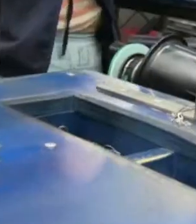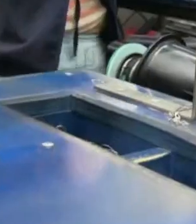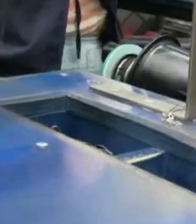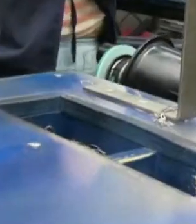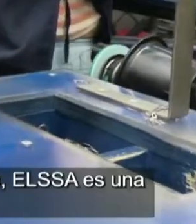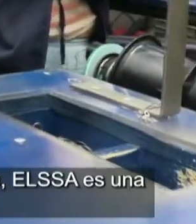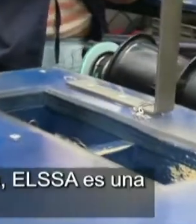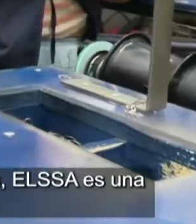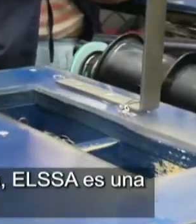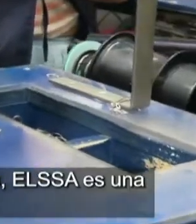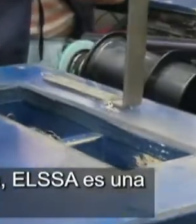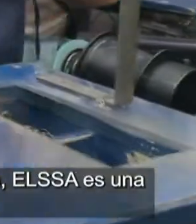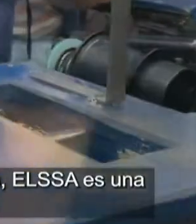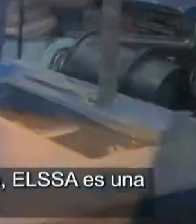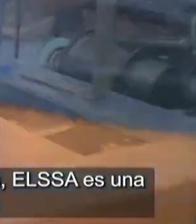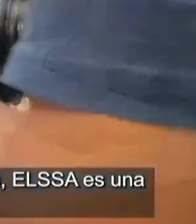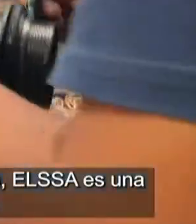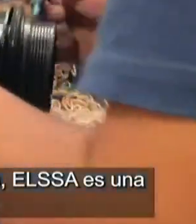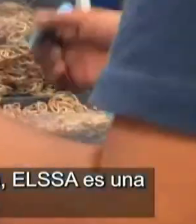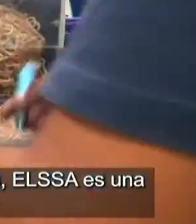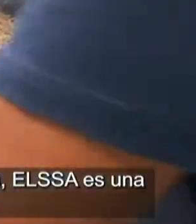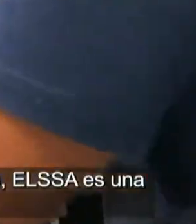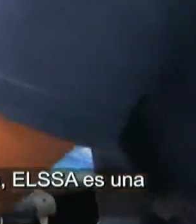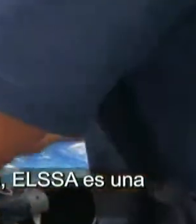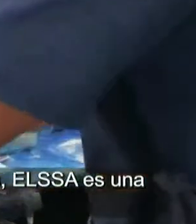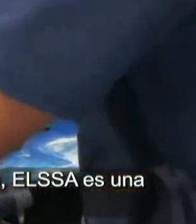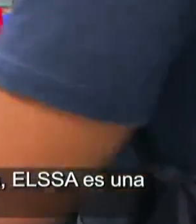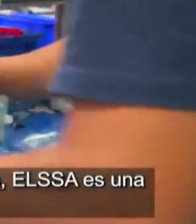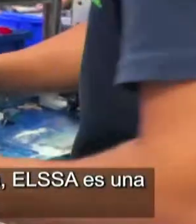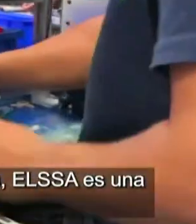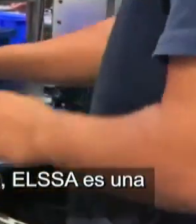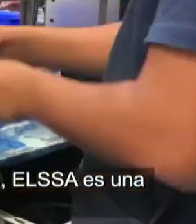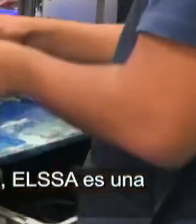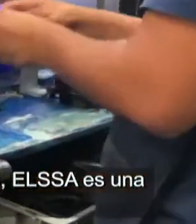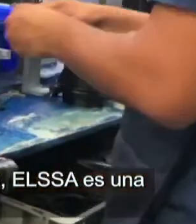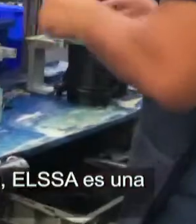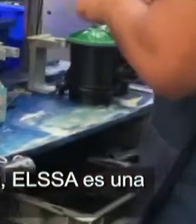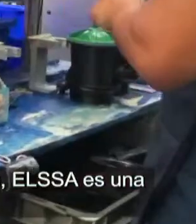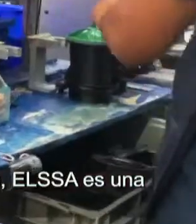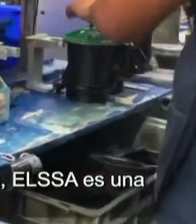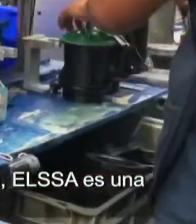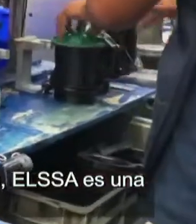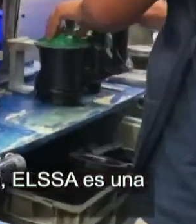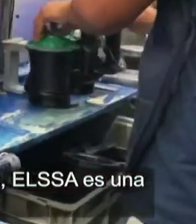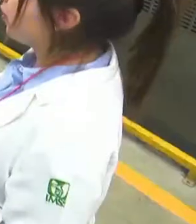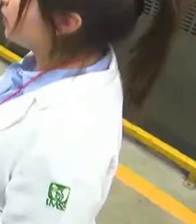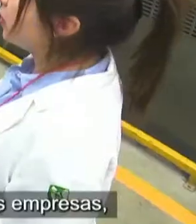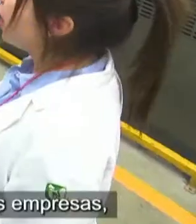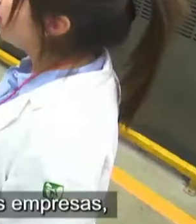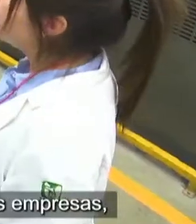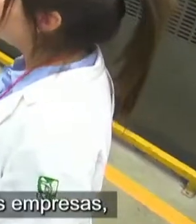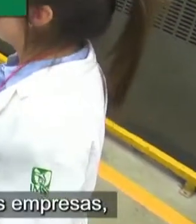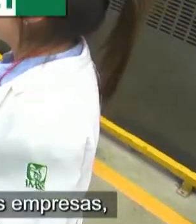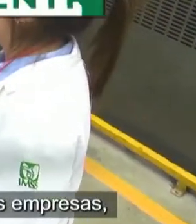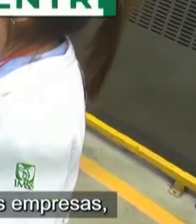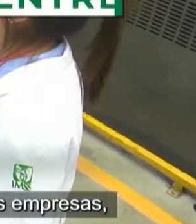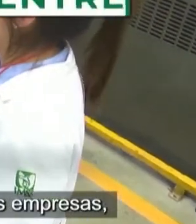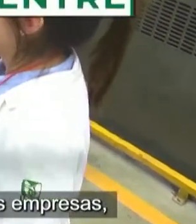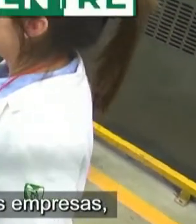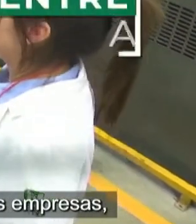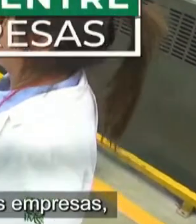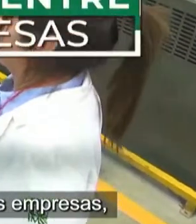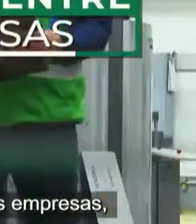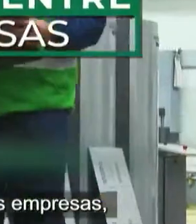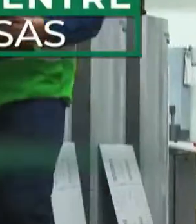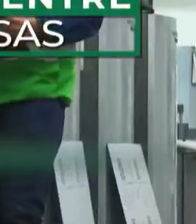empresas. Entornos Laborales Seguros y Saludables, ELSA, es una estrategia que promueve una nueva relación entre el